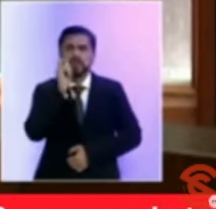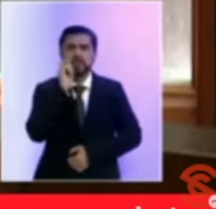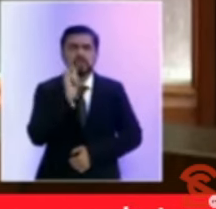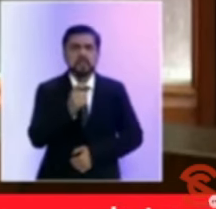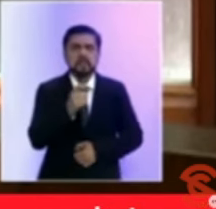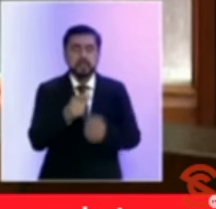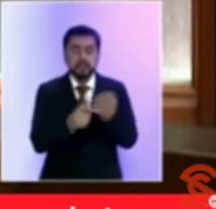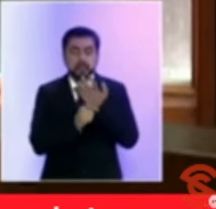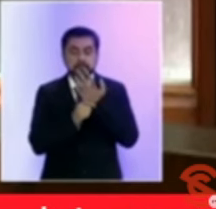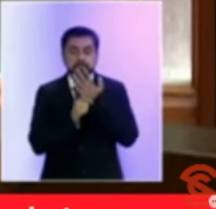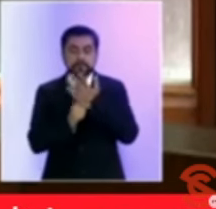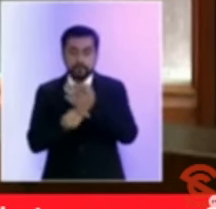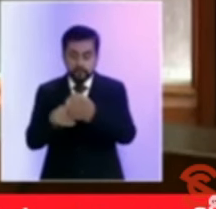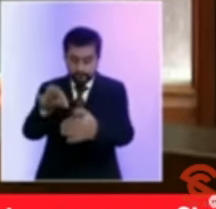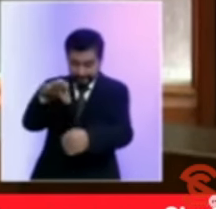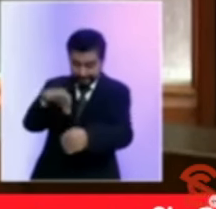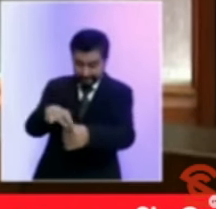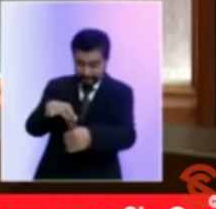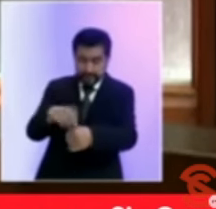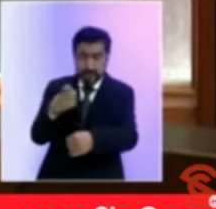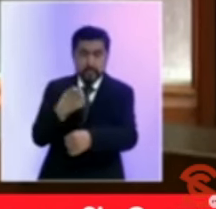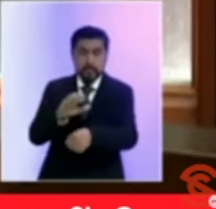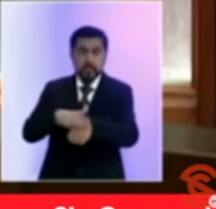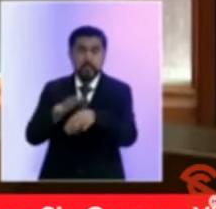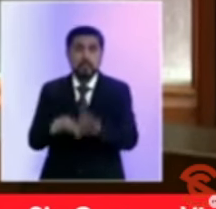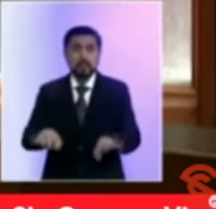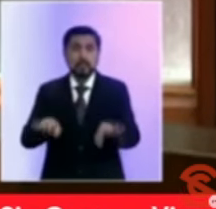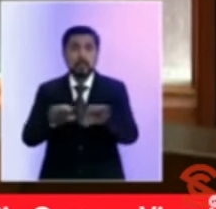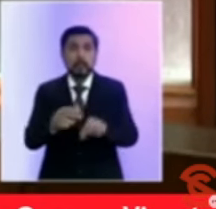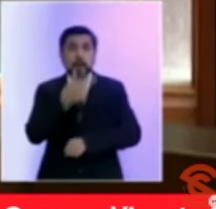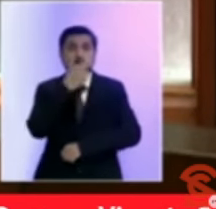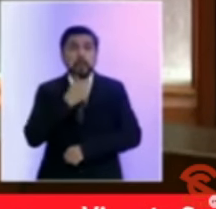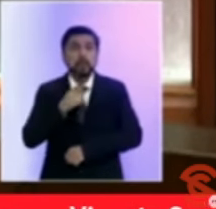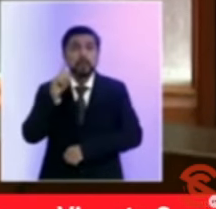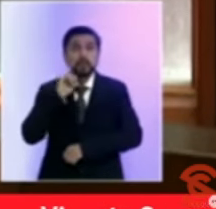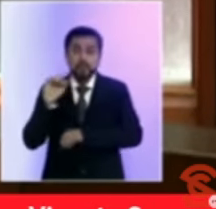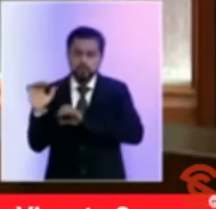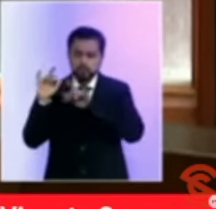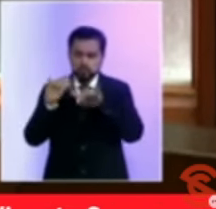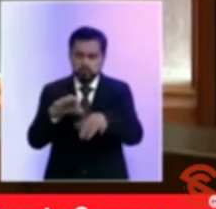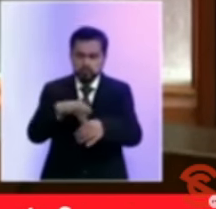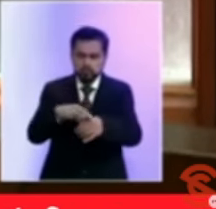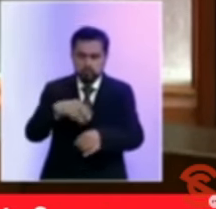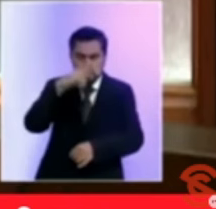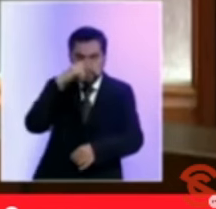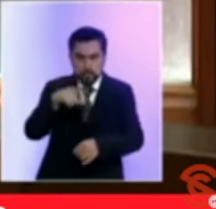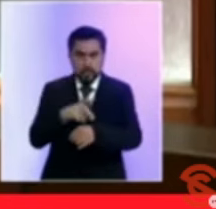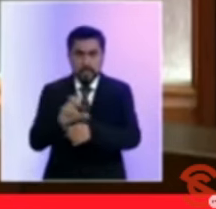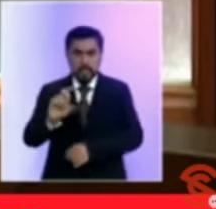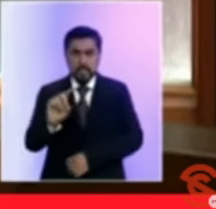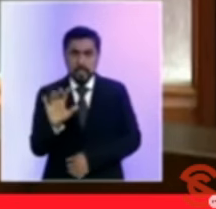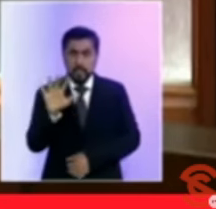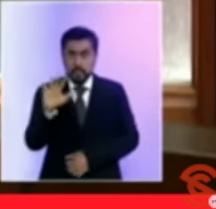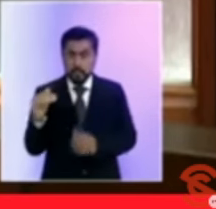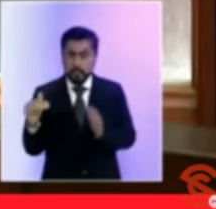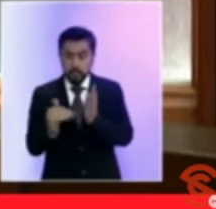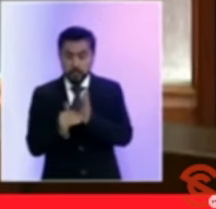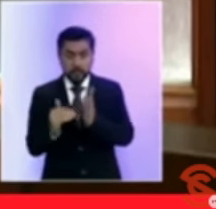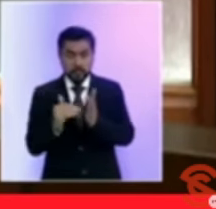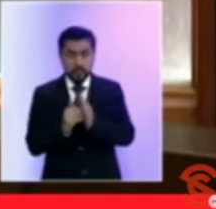el portavoz del poder de la ciudadanía así se reconoce que 35,00